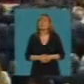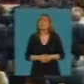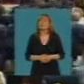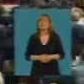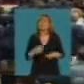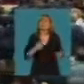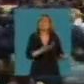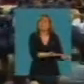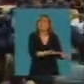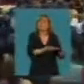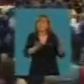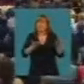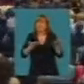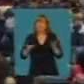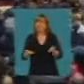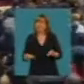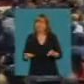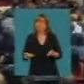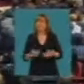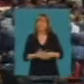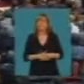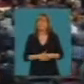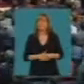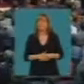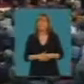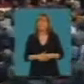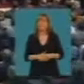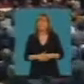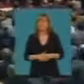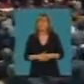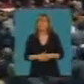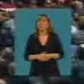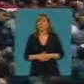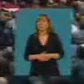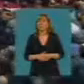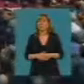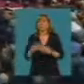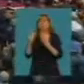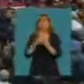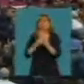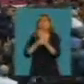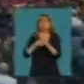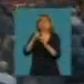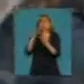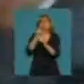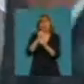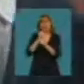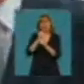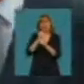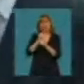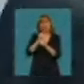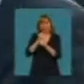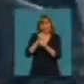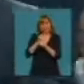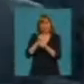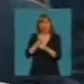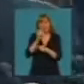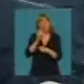Invitamos a realizar la jura el señor doctor Carlos Alfonso Tomada como Ministro de Trabajo, Empleo y Seguridad